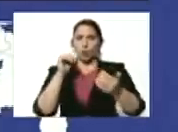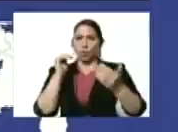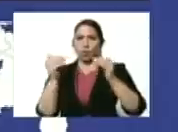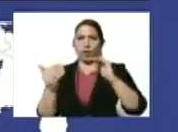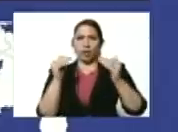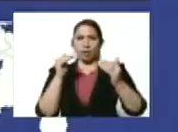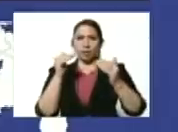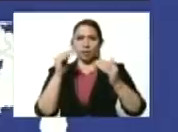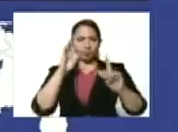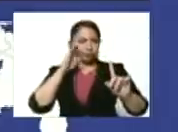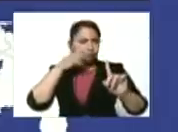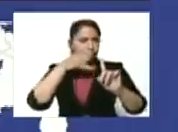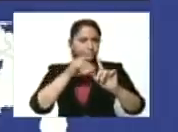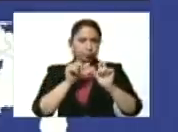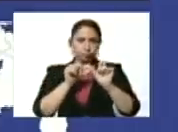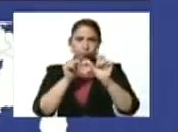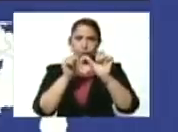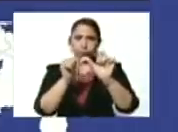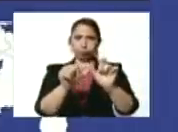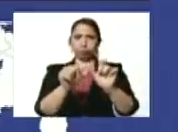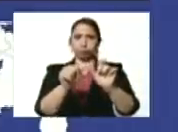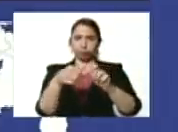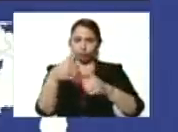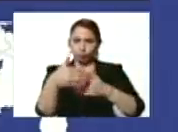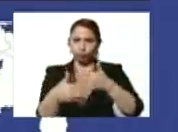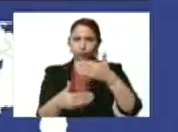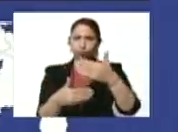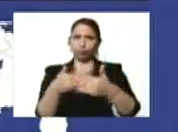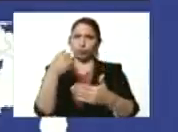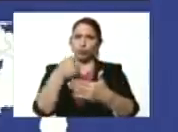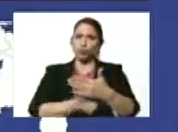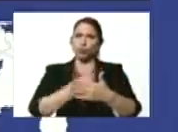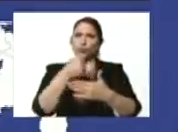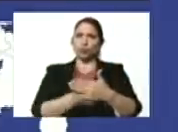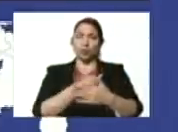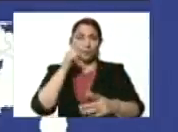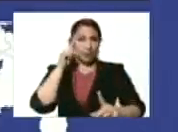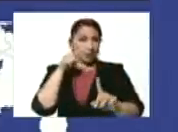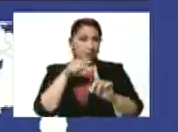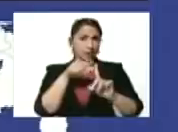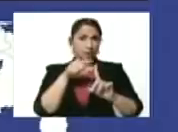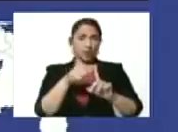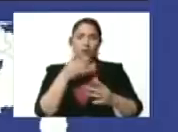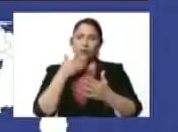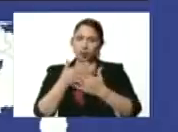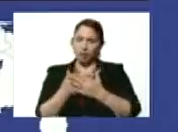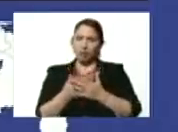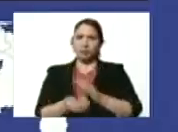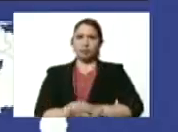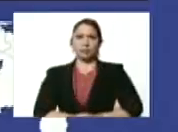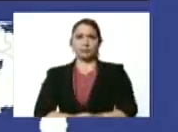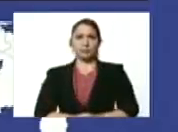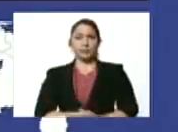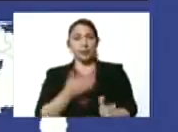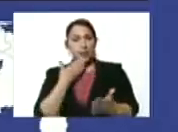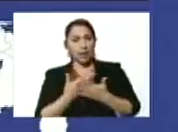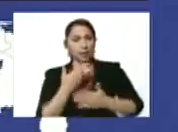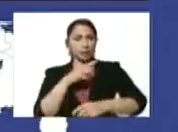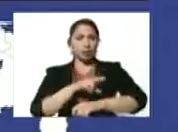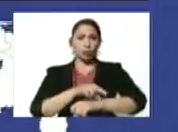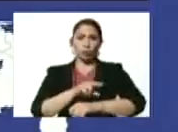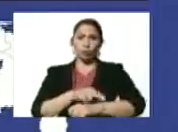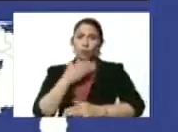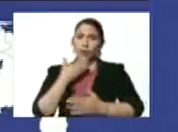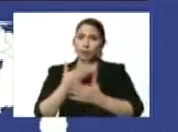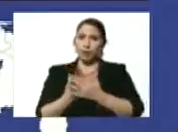con dedicación permanente. Avanzar, luchar, fíjense ustedes. Muchas gracias, Nahum. Muchas gracias, doctor Marín.